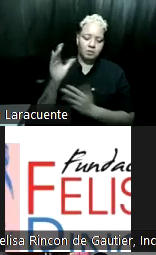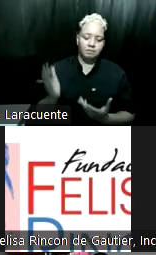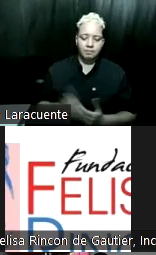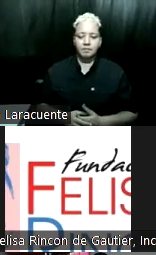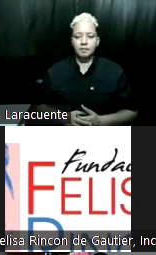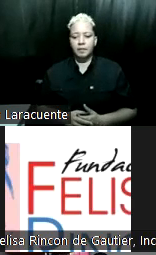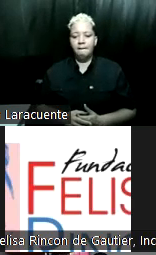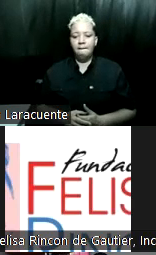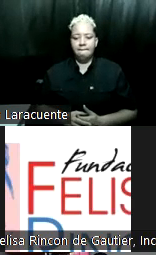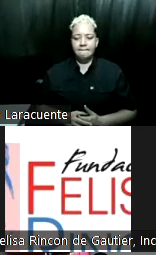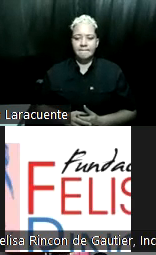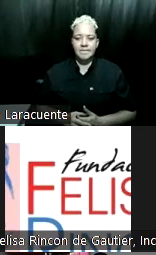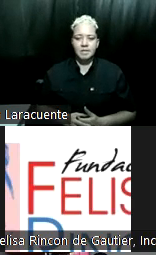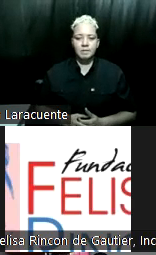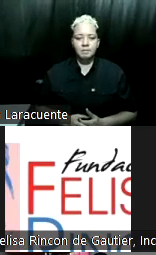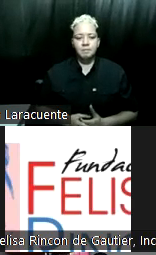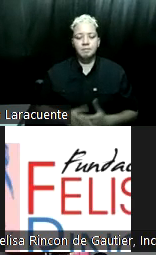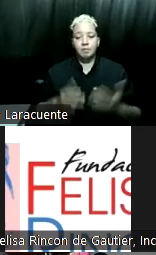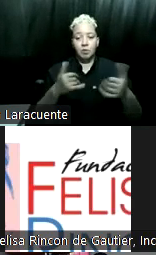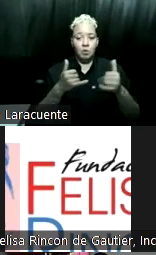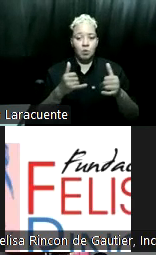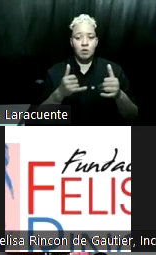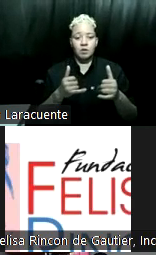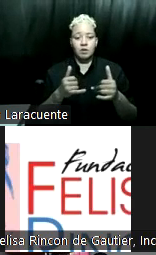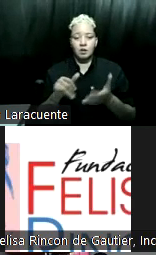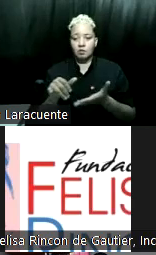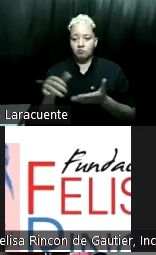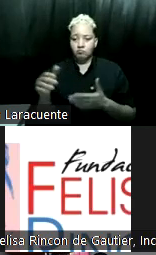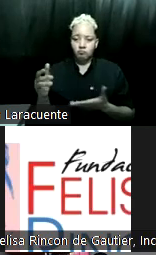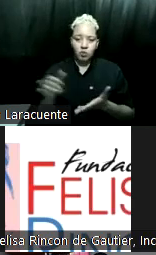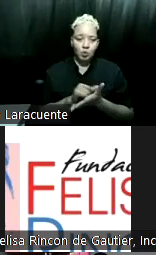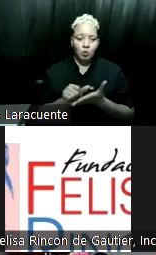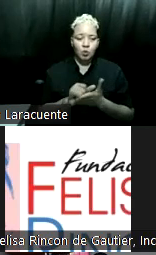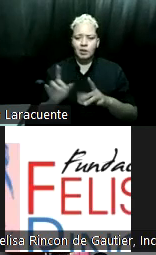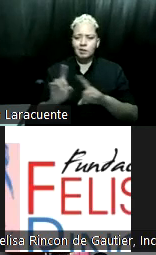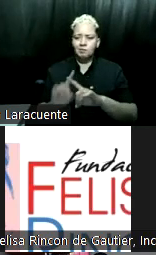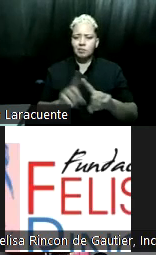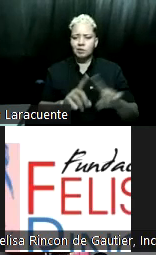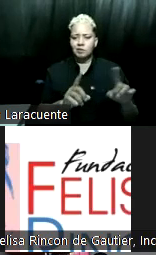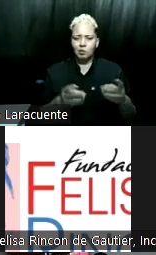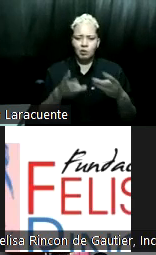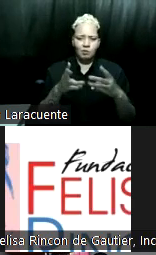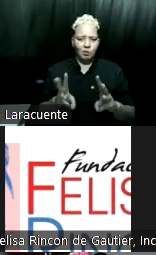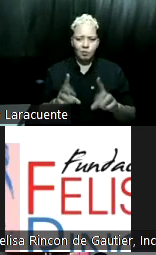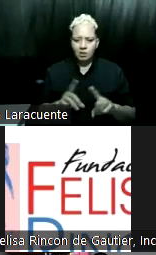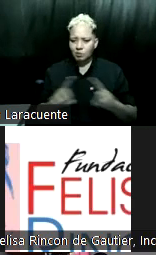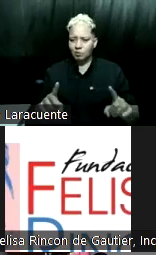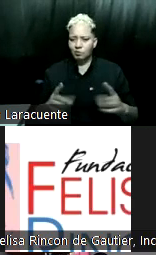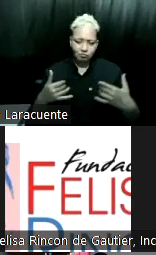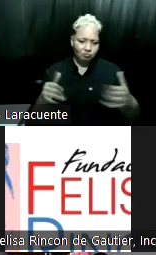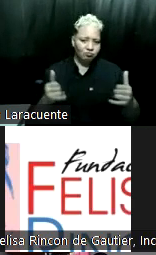definitivamente estos jugadores de Nueva York vienen con un estilo diferente de